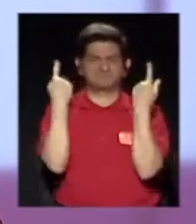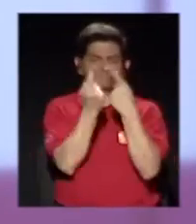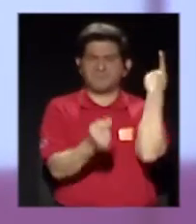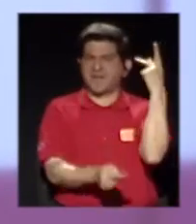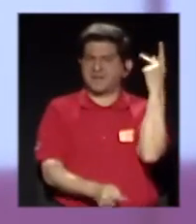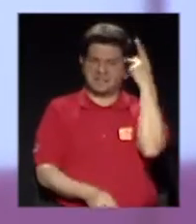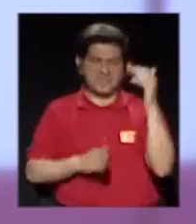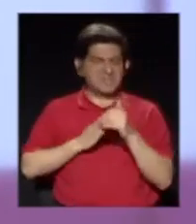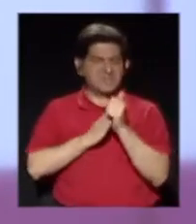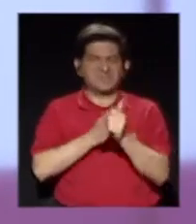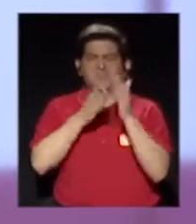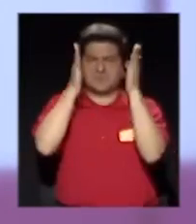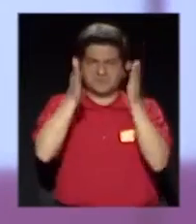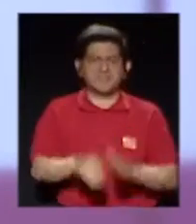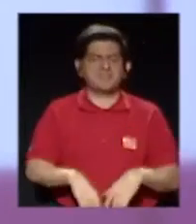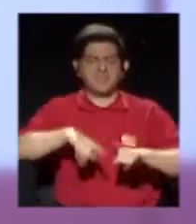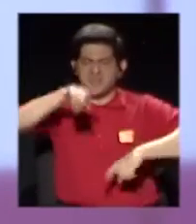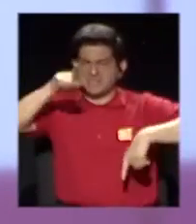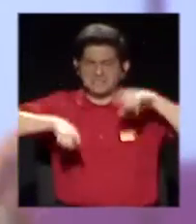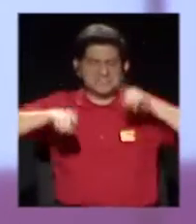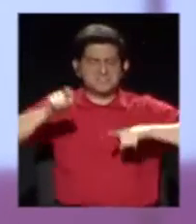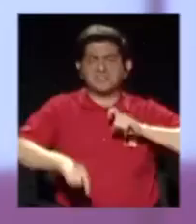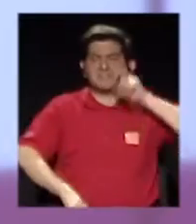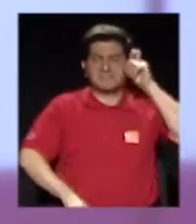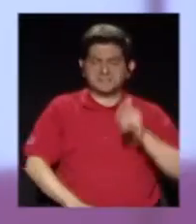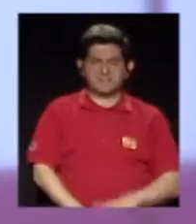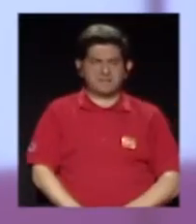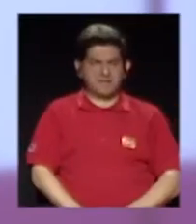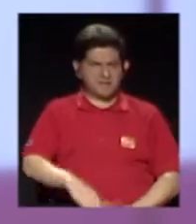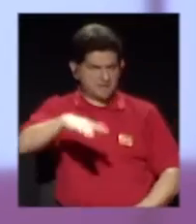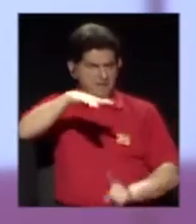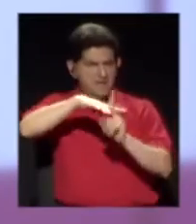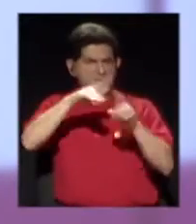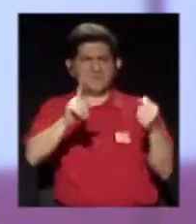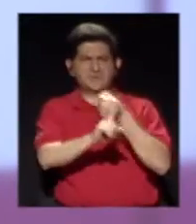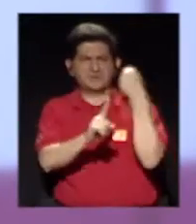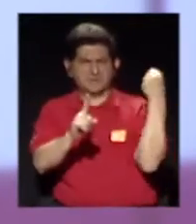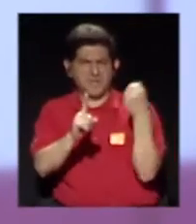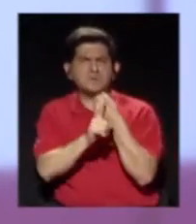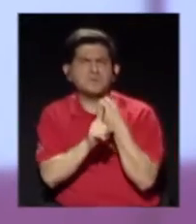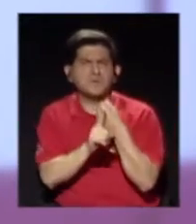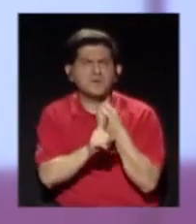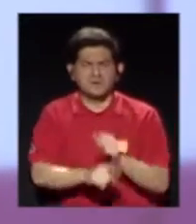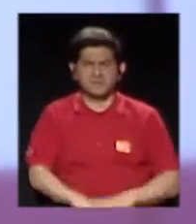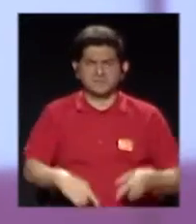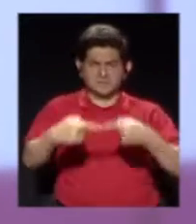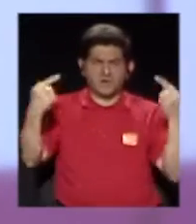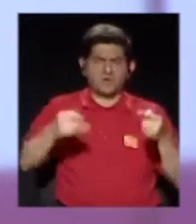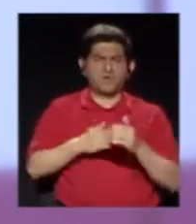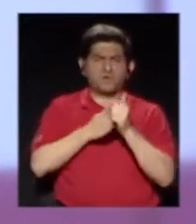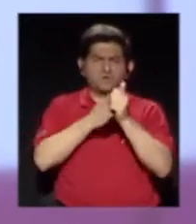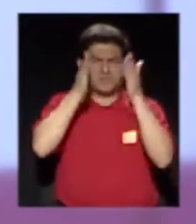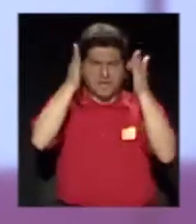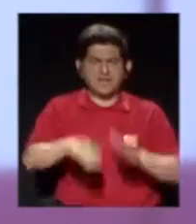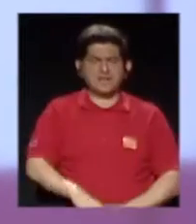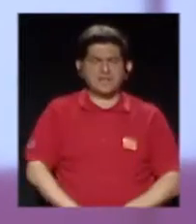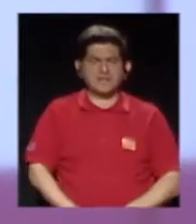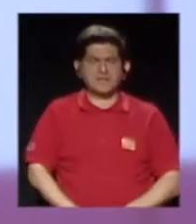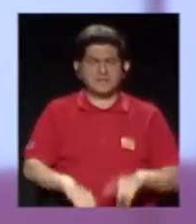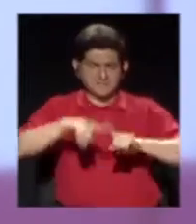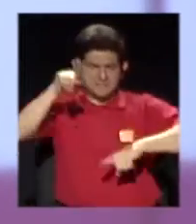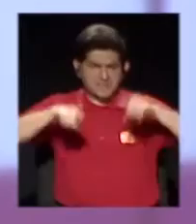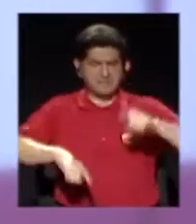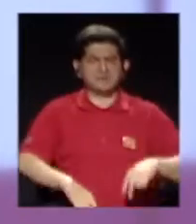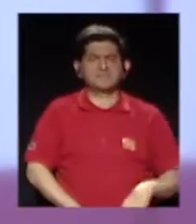líderes de la diversidad sexual donde se visibilizó la violencia contra el líder de la diversidad en honduras cuando